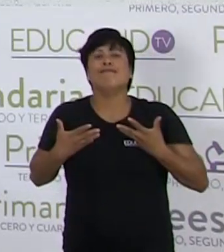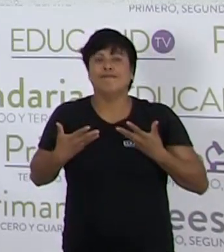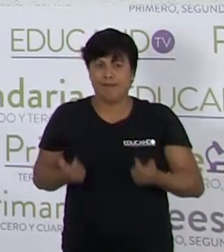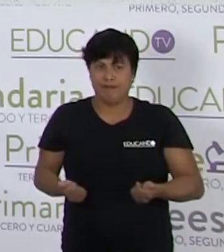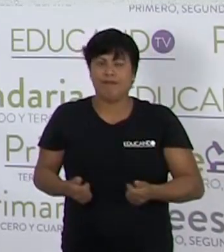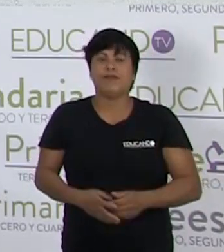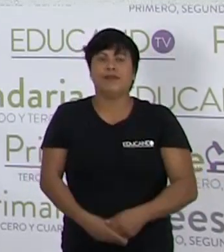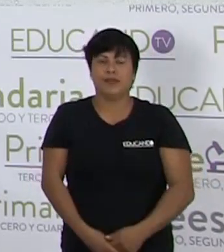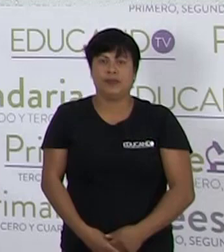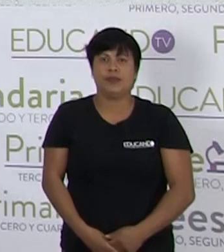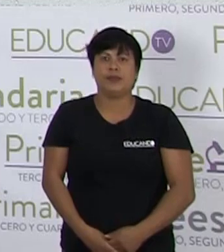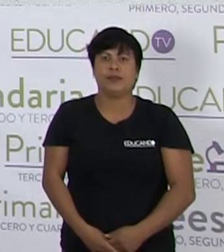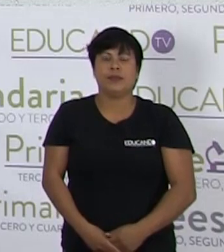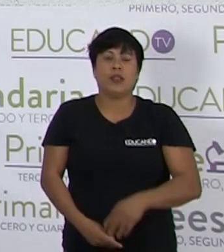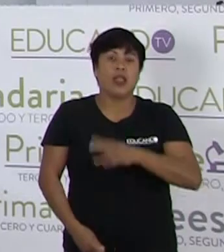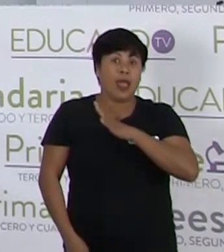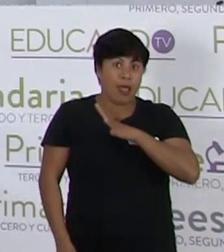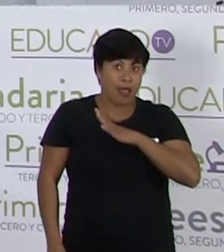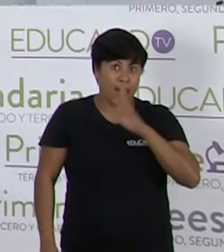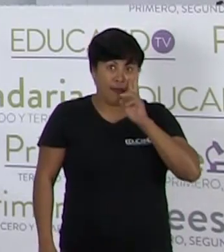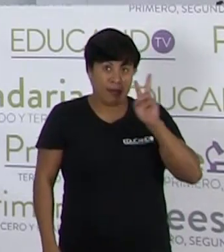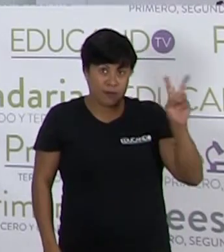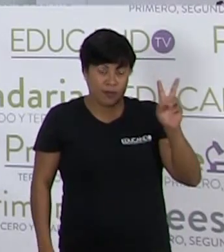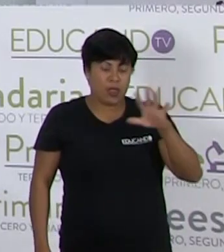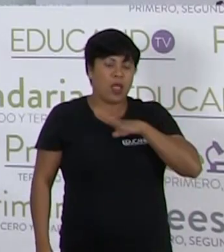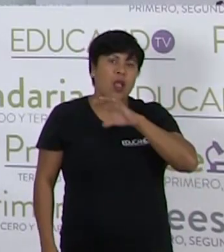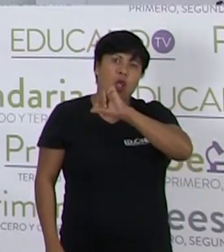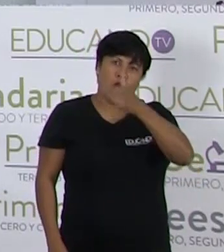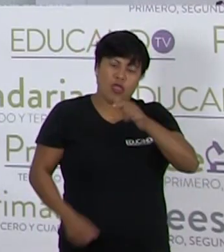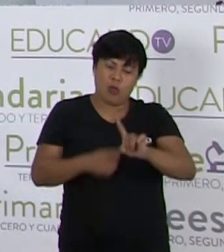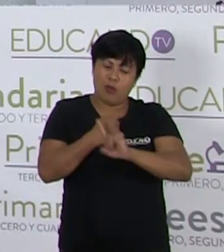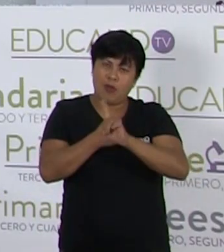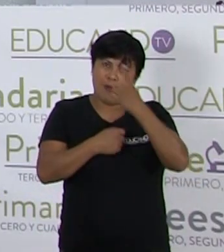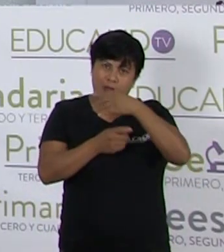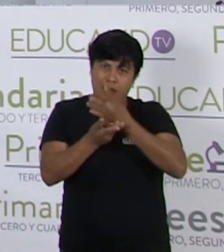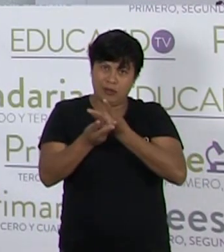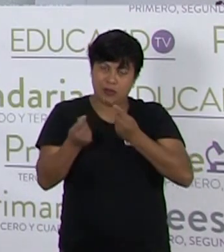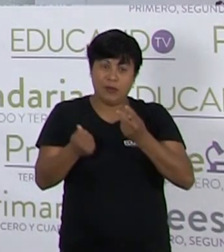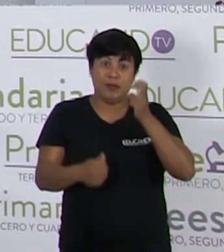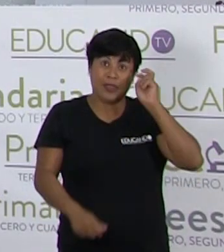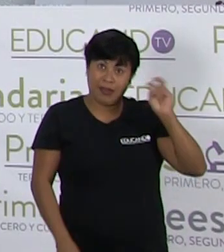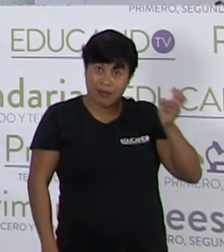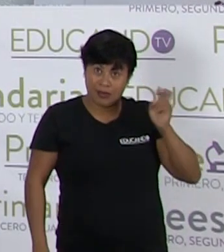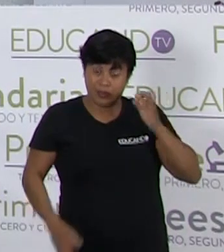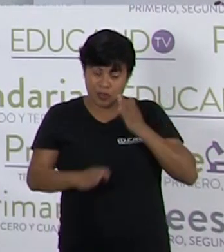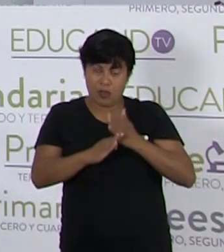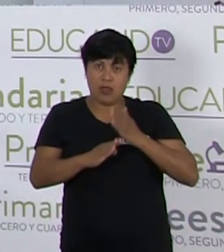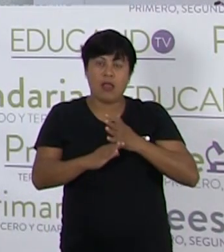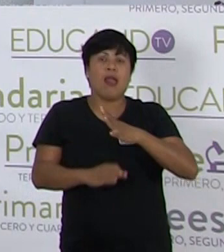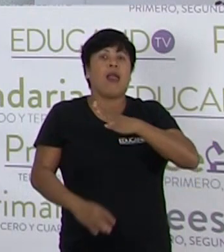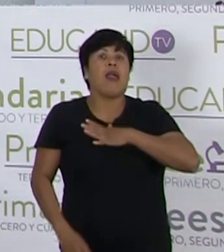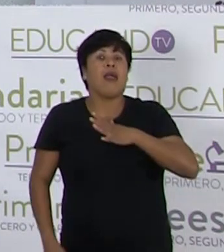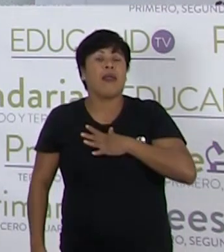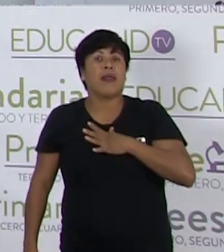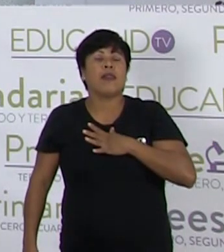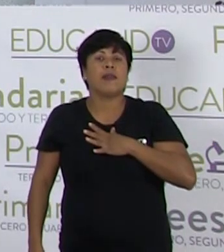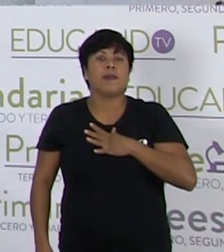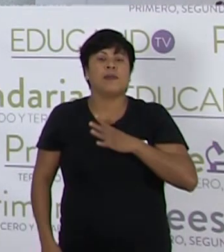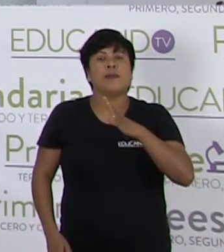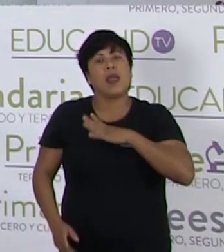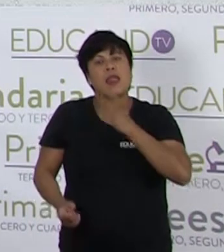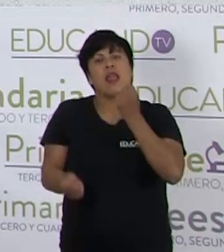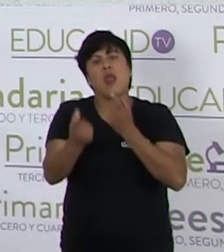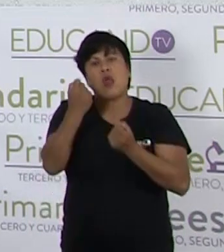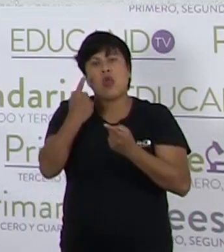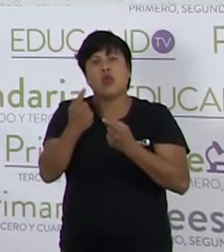claro. Tenemos otra situación. En esta situación están manejando